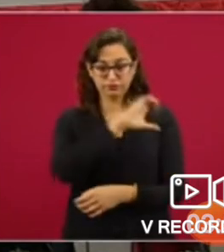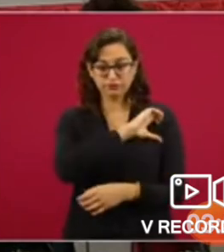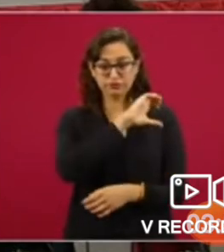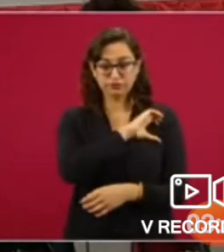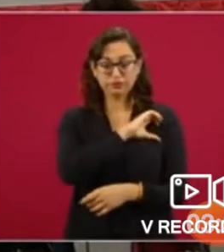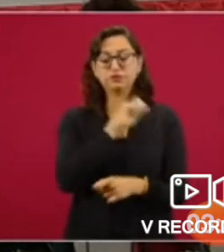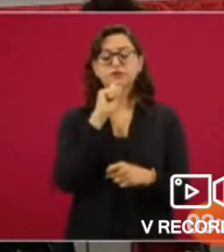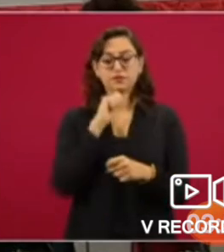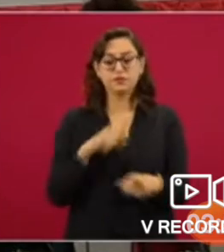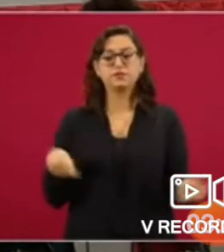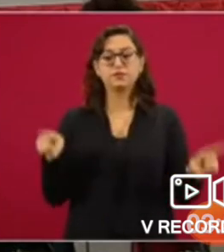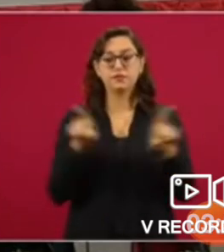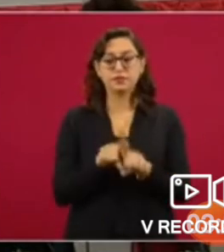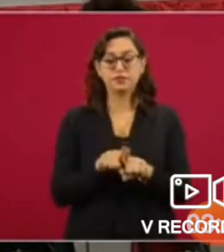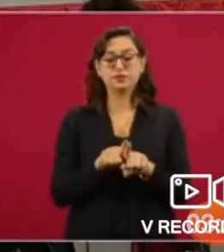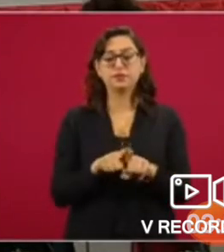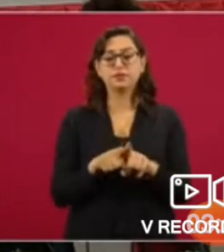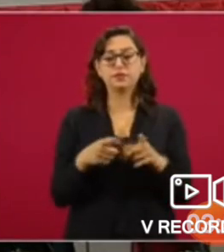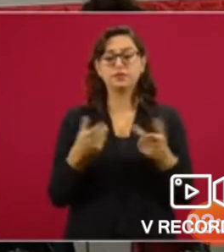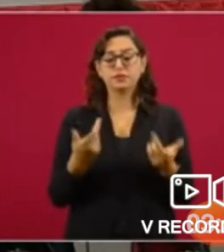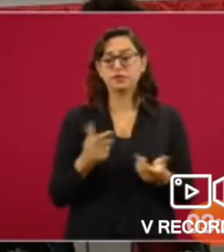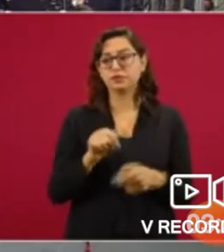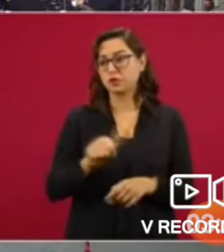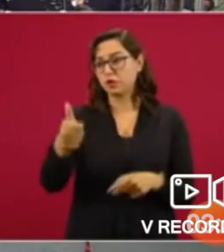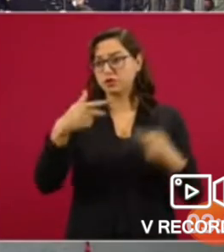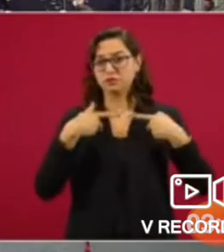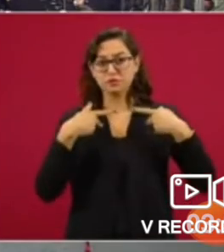nos escuchan en otras formas.